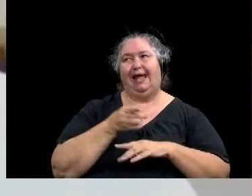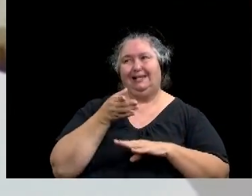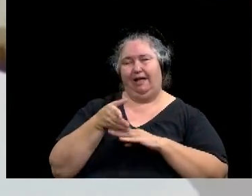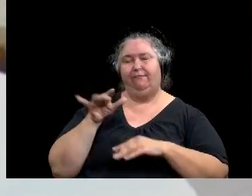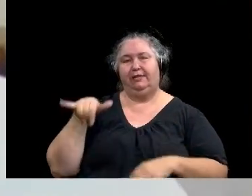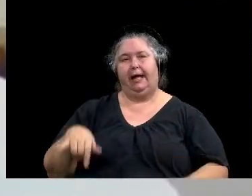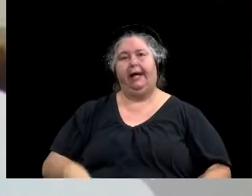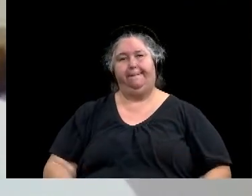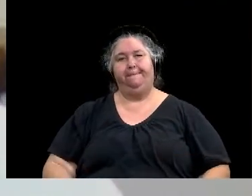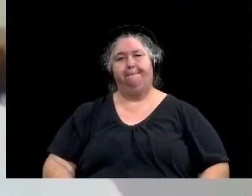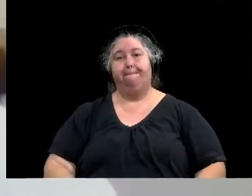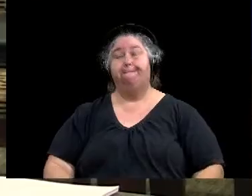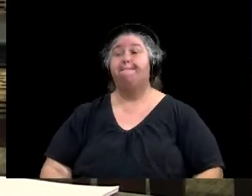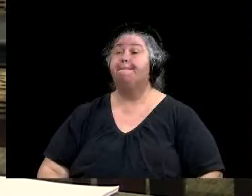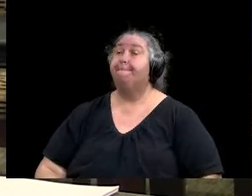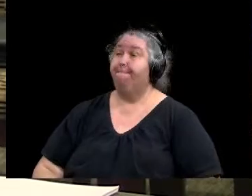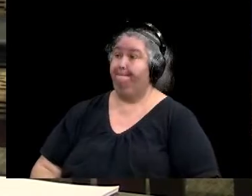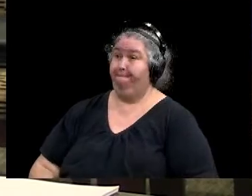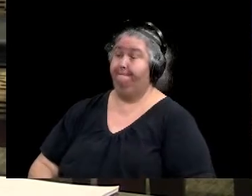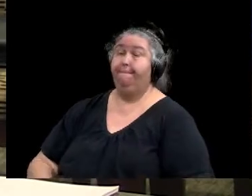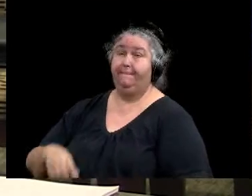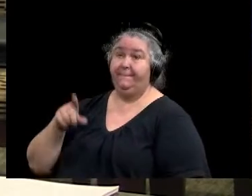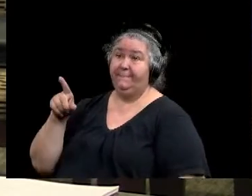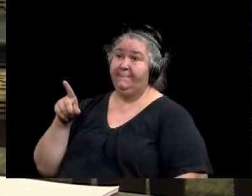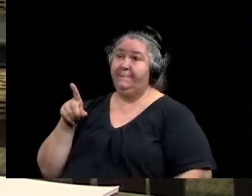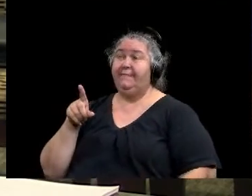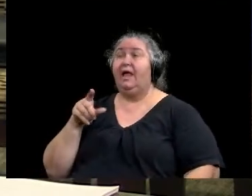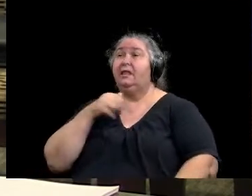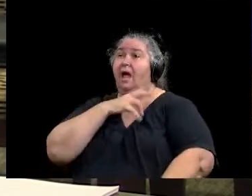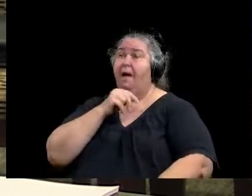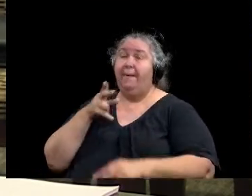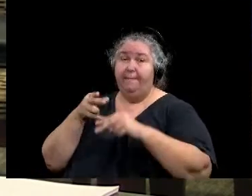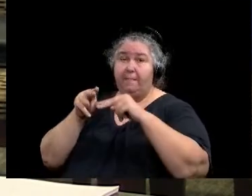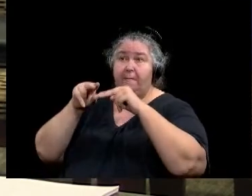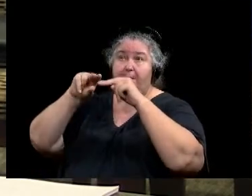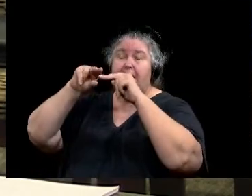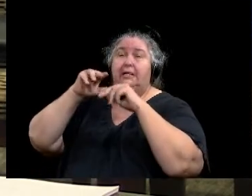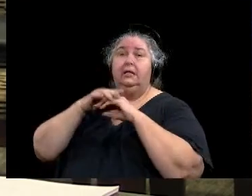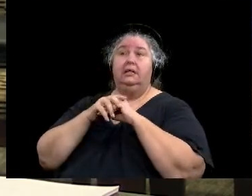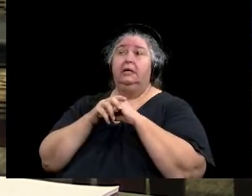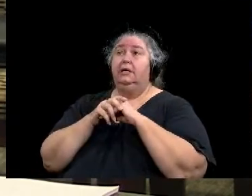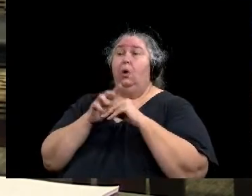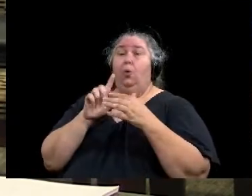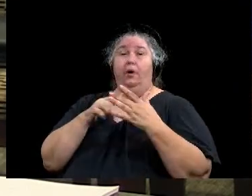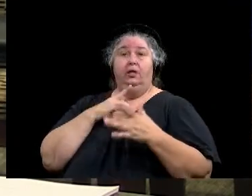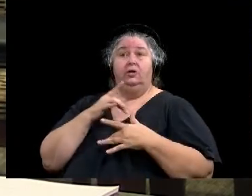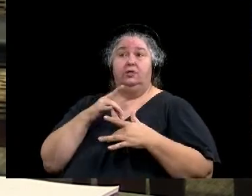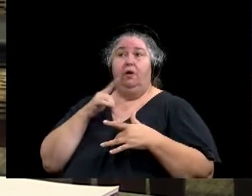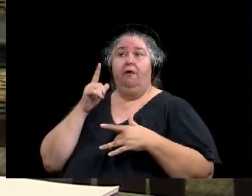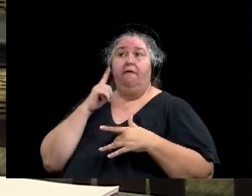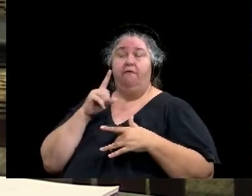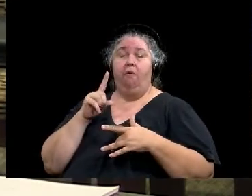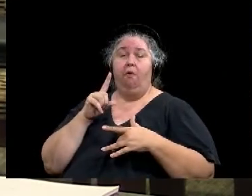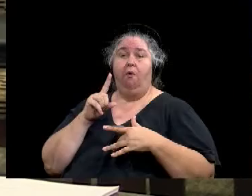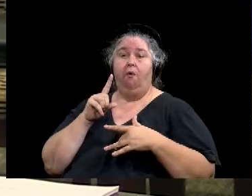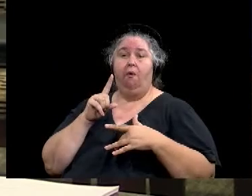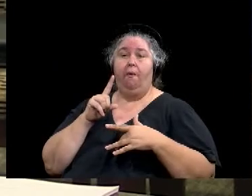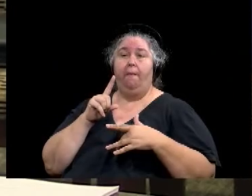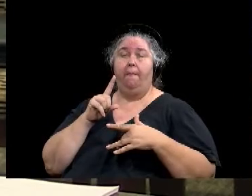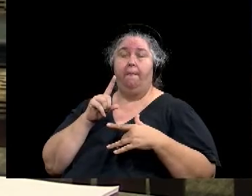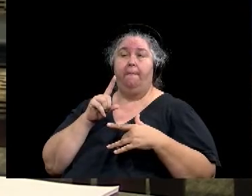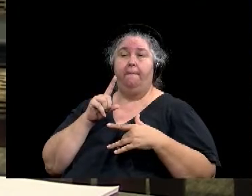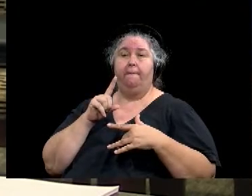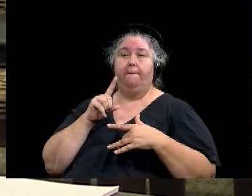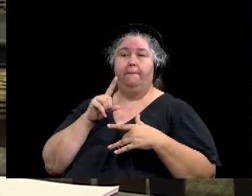de eventos así como esos así es como en los hospitales son los números siguen escalando